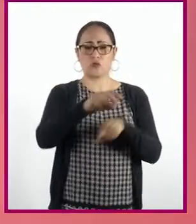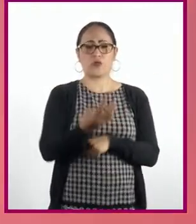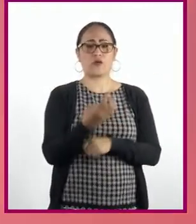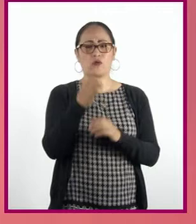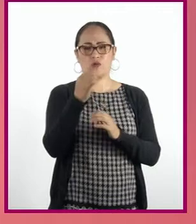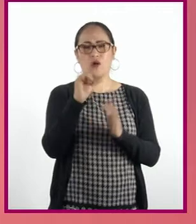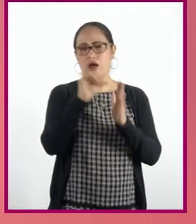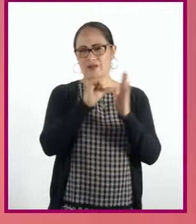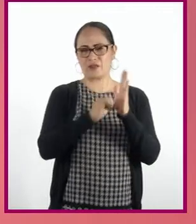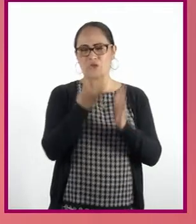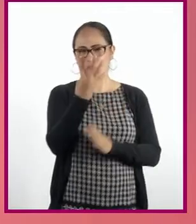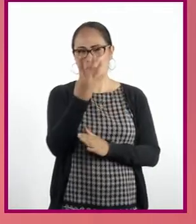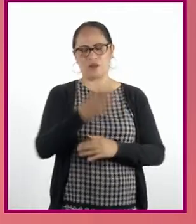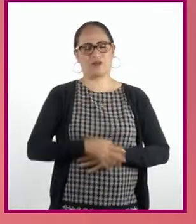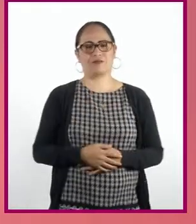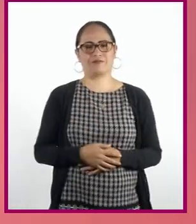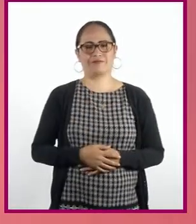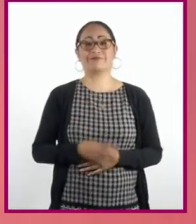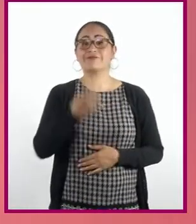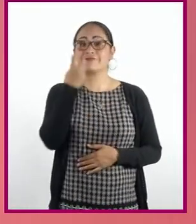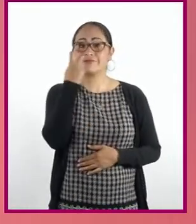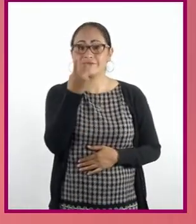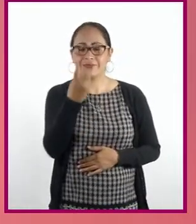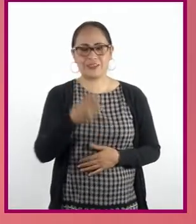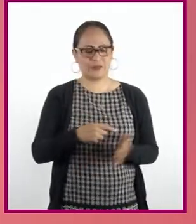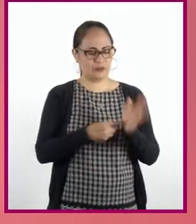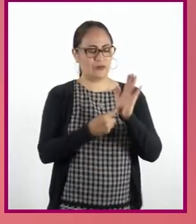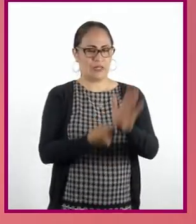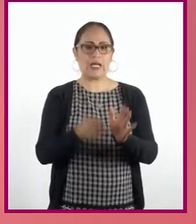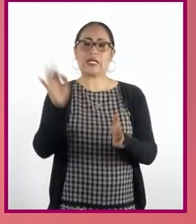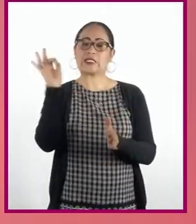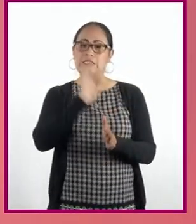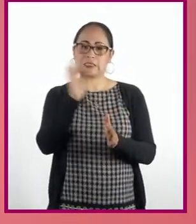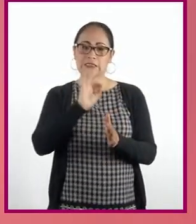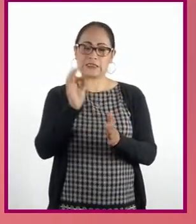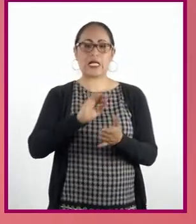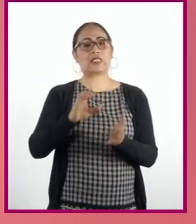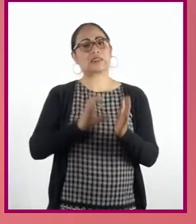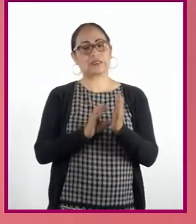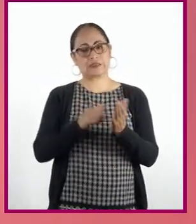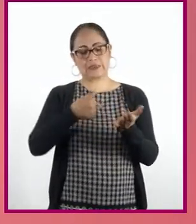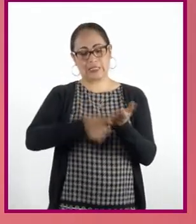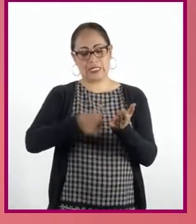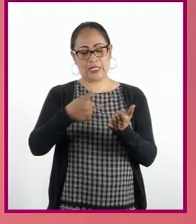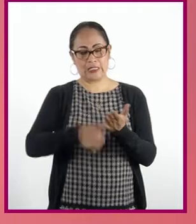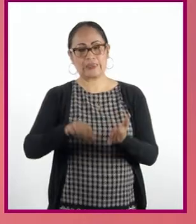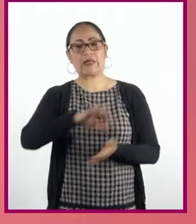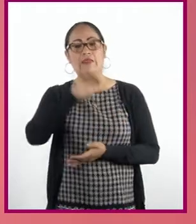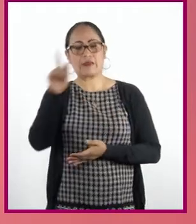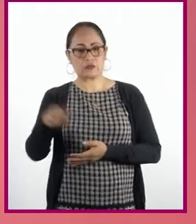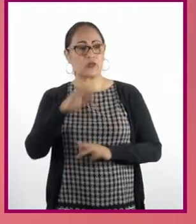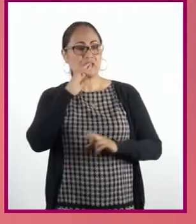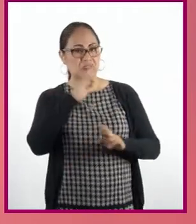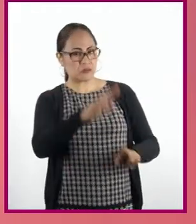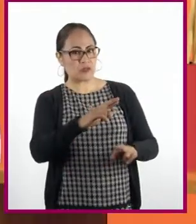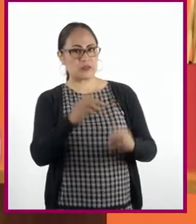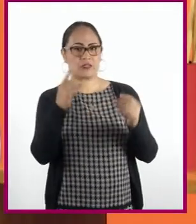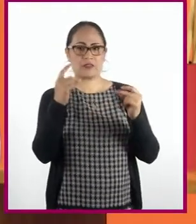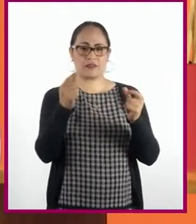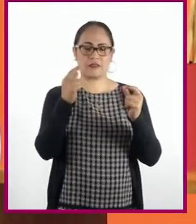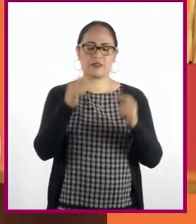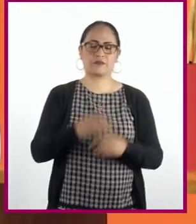constitucional. Gracias a esta argumentación, es probable que la carta tenga una respuesta favorable. Muy buena